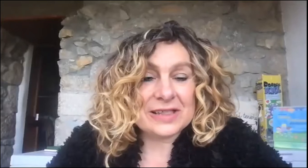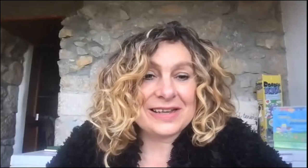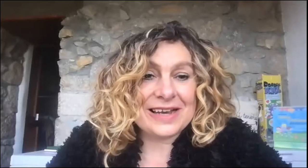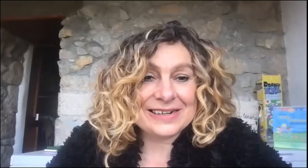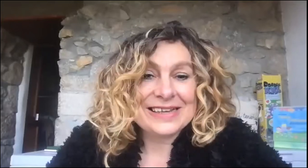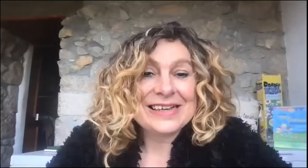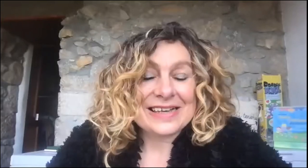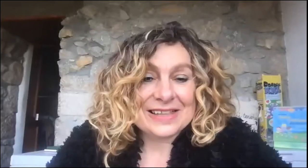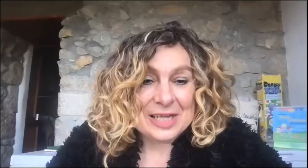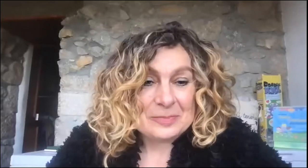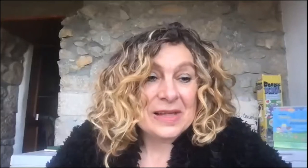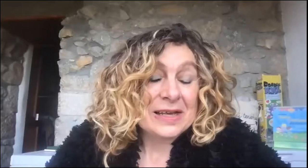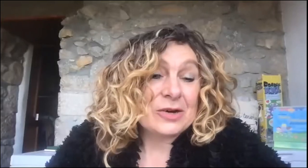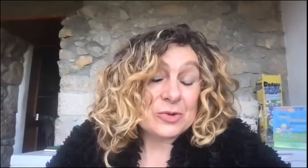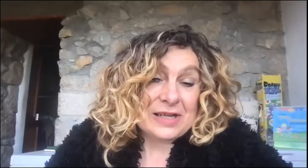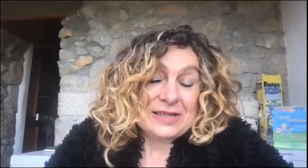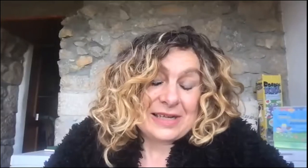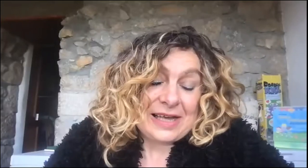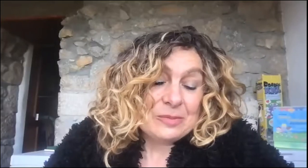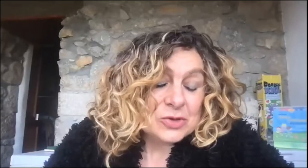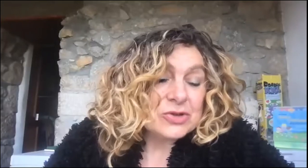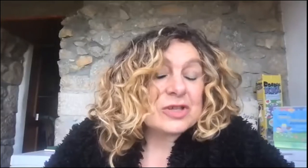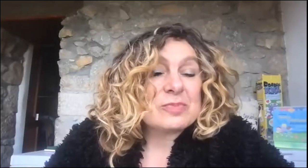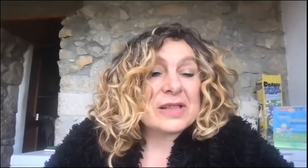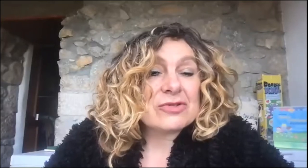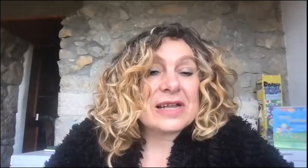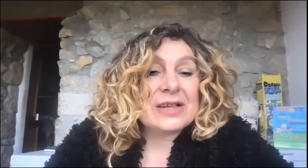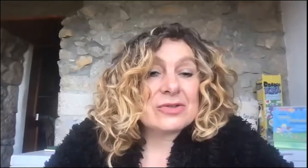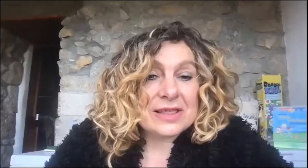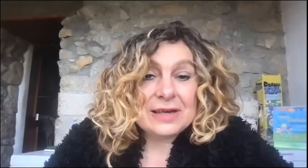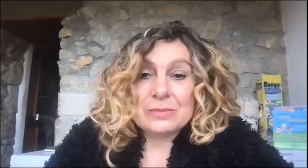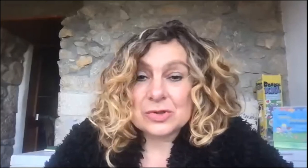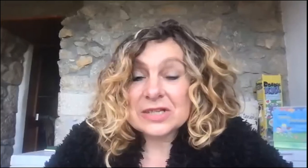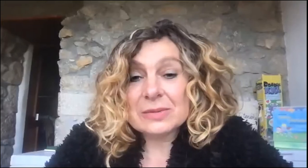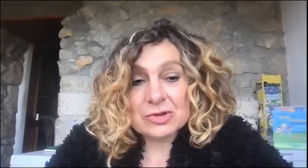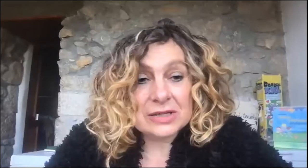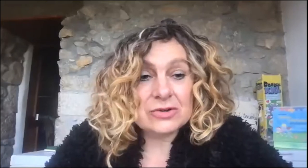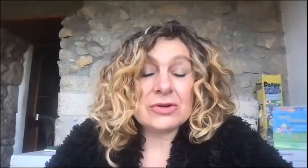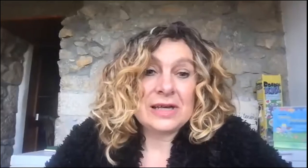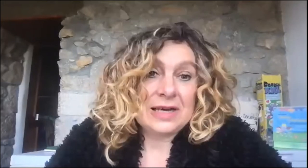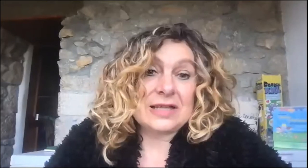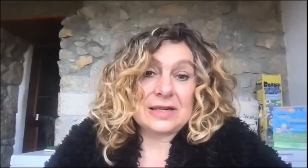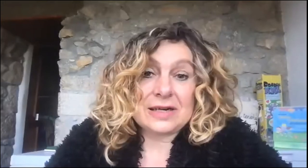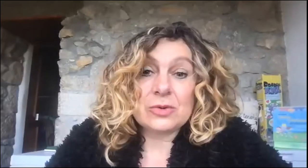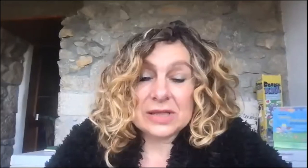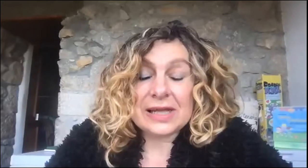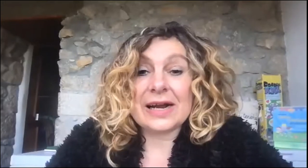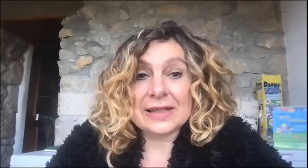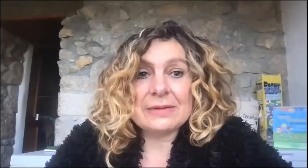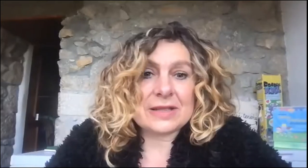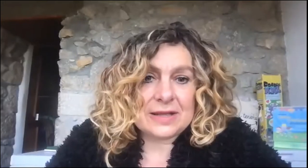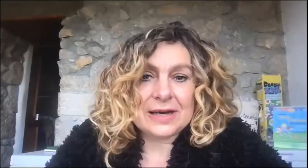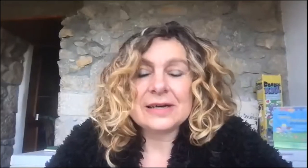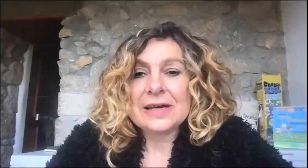contrario a lo que tendrían que ser. ¿Qué ocurre? Que hay muchos espacios creados hace muchísimos años y sin tener en cuenta la